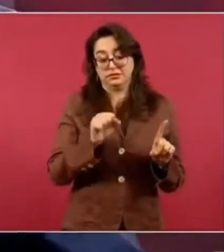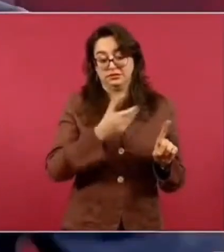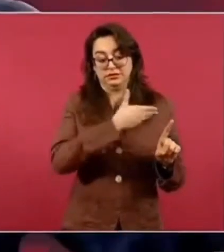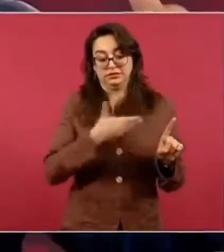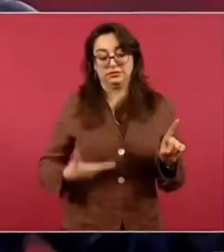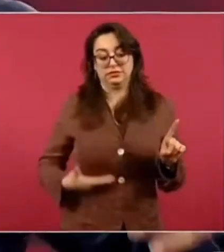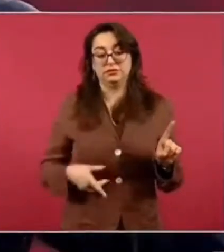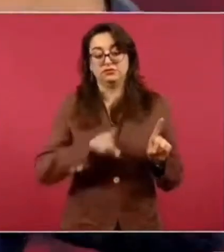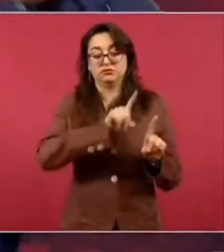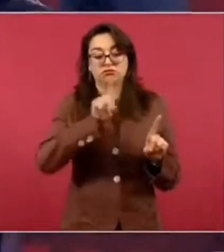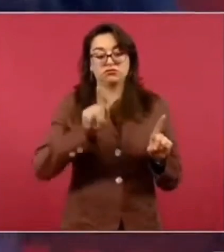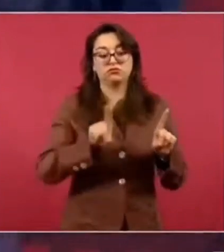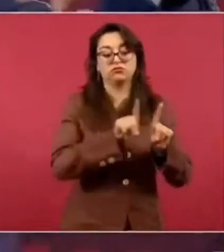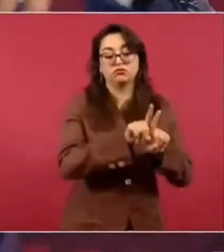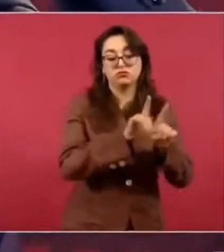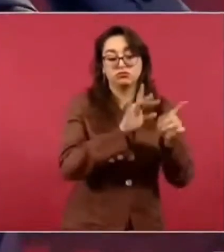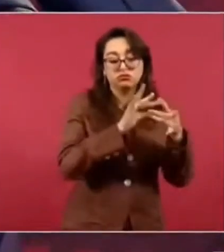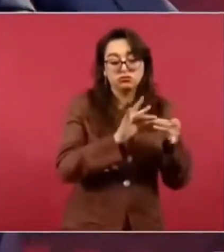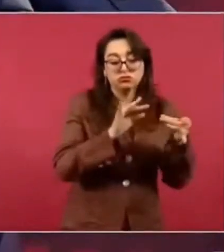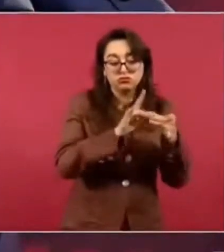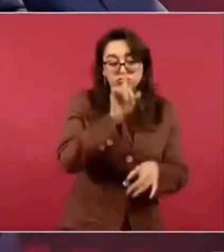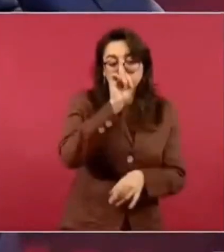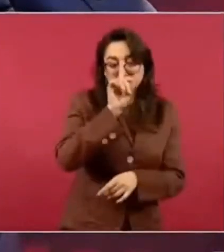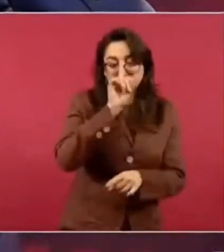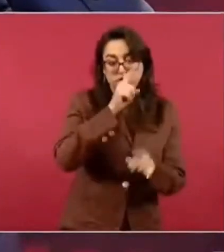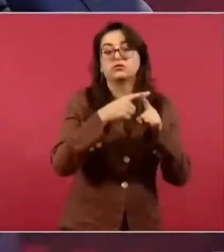y luego uno de los hijos